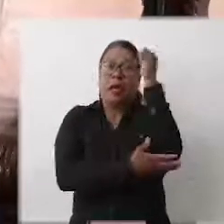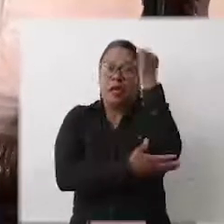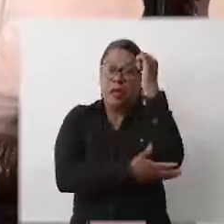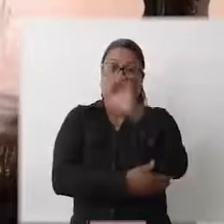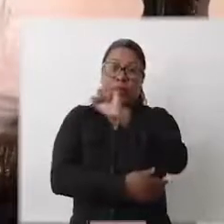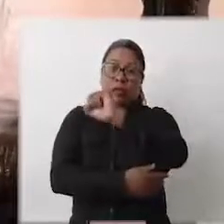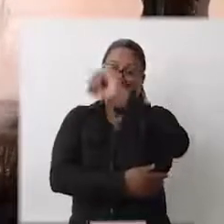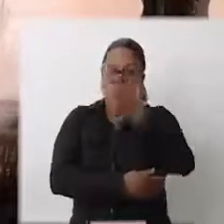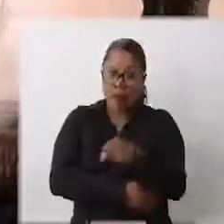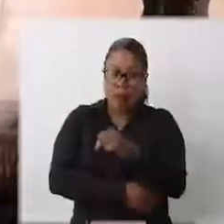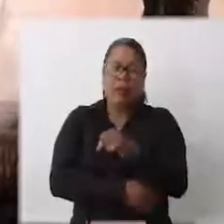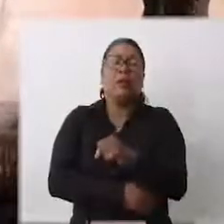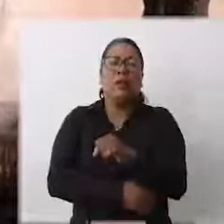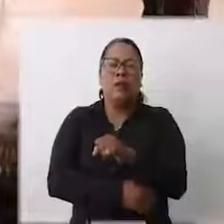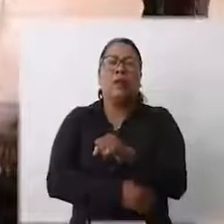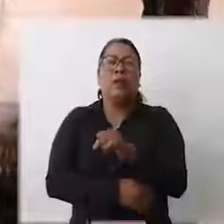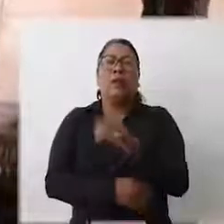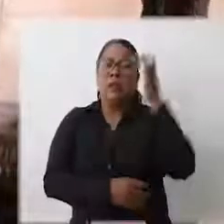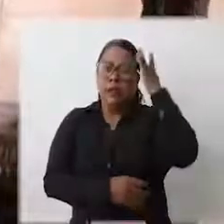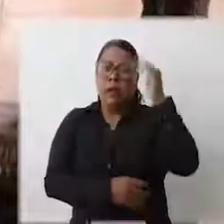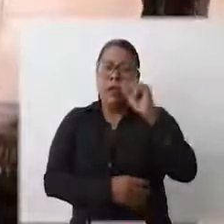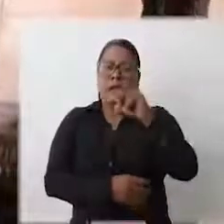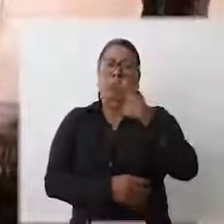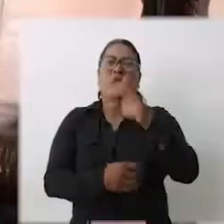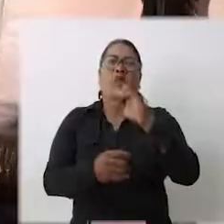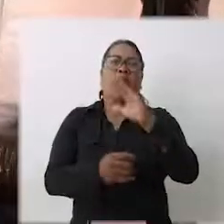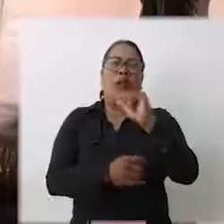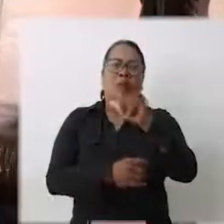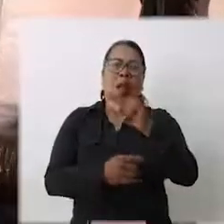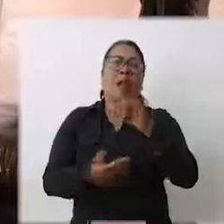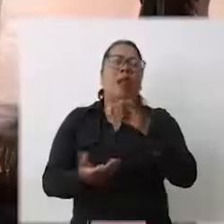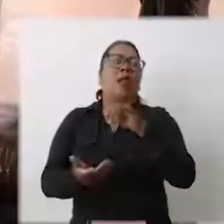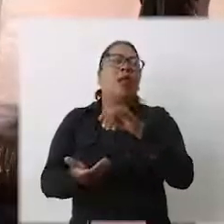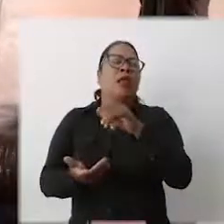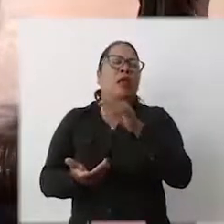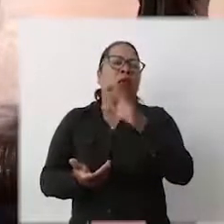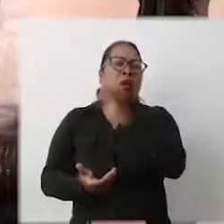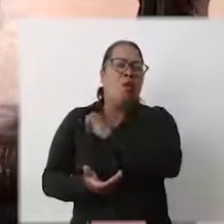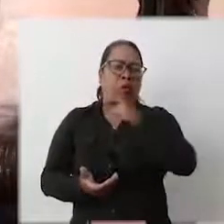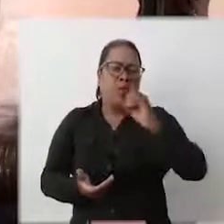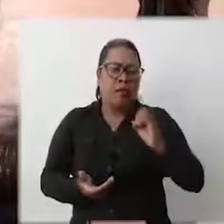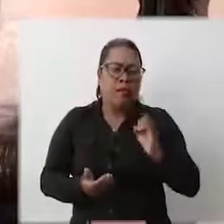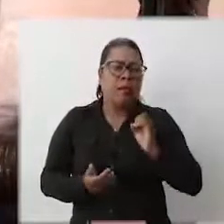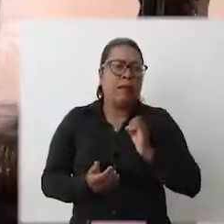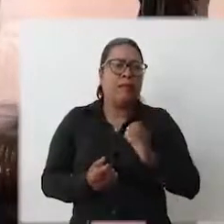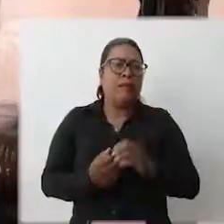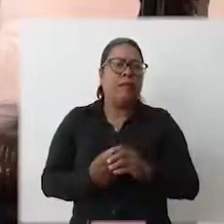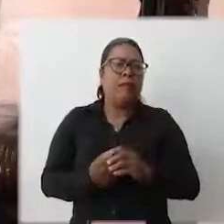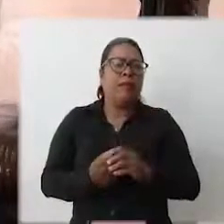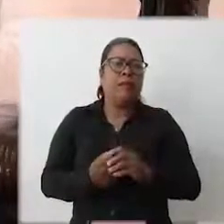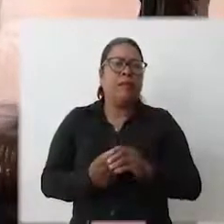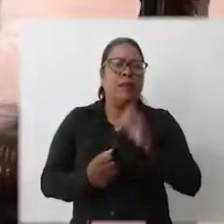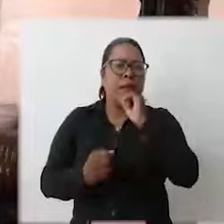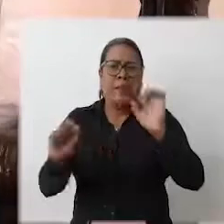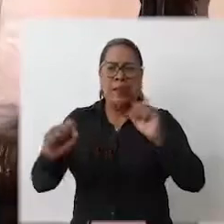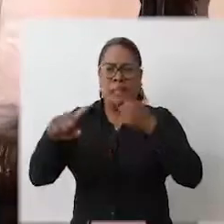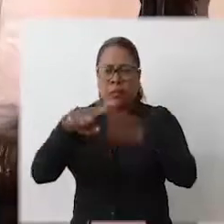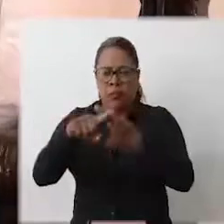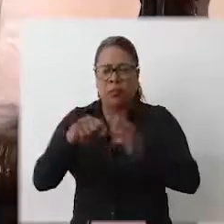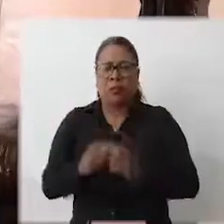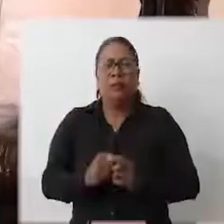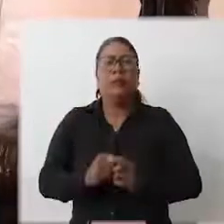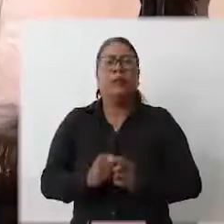Civil Municipal. Pero lo importante de esto es resaltar la asistencia y participación de los